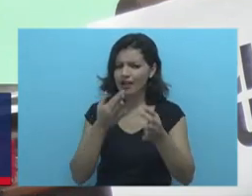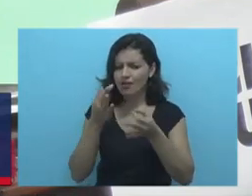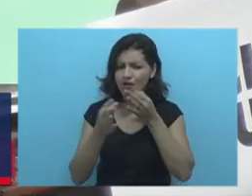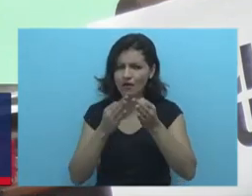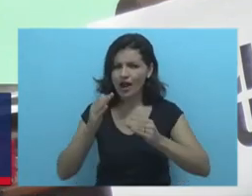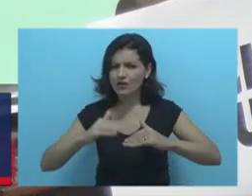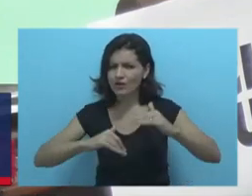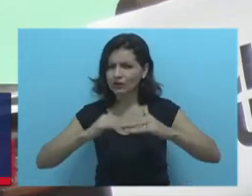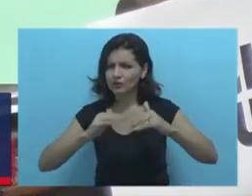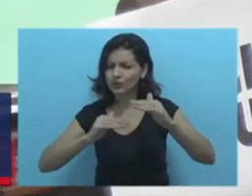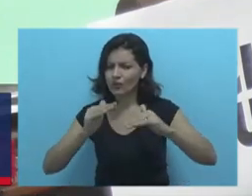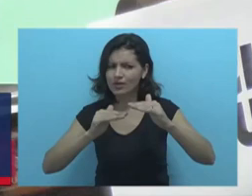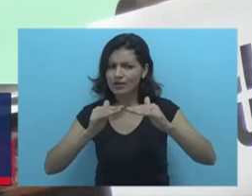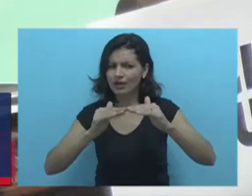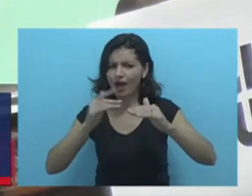construir síntesis